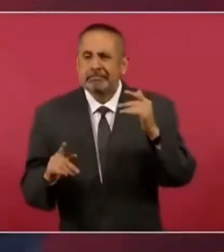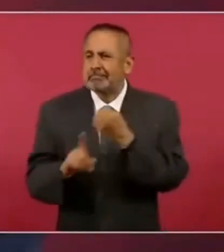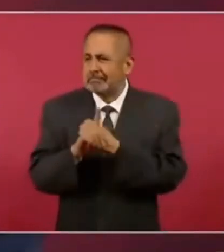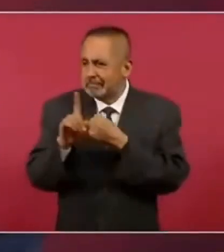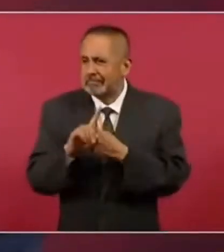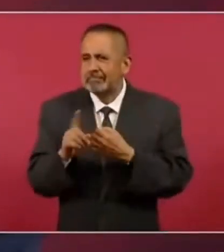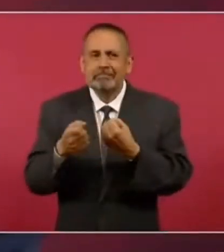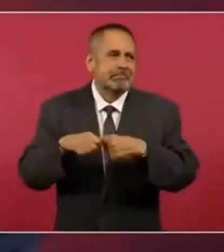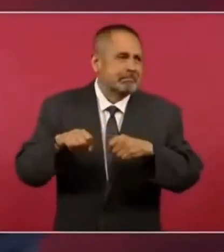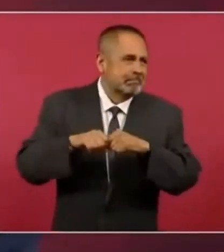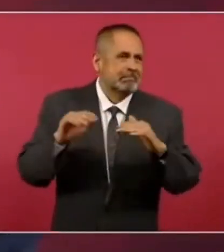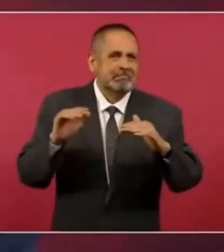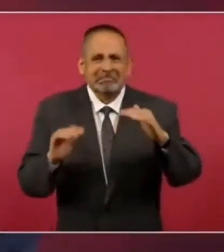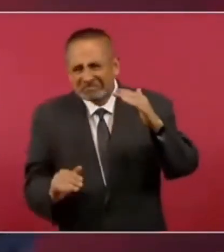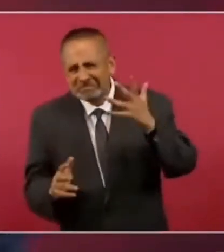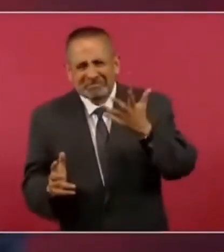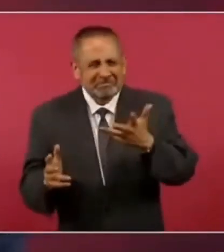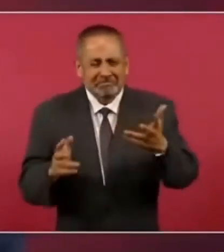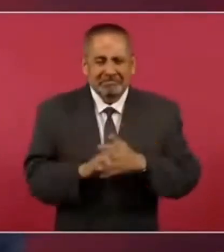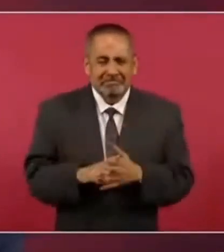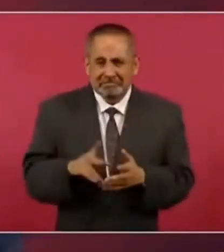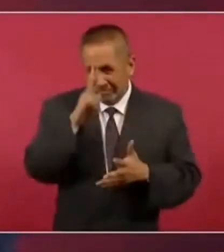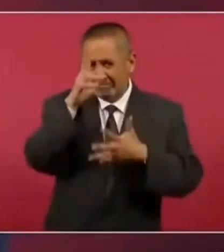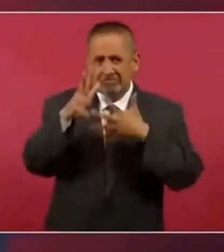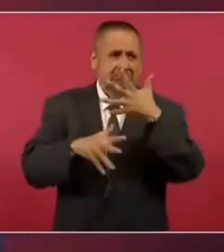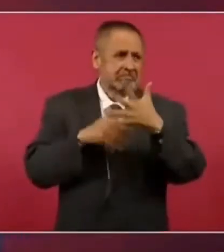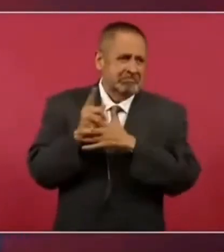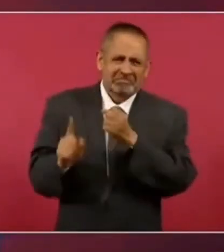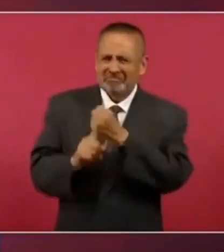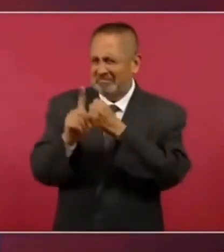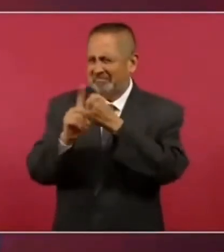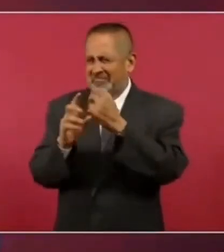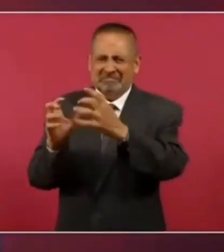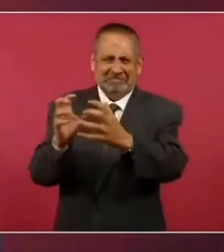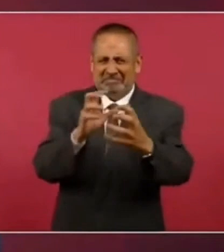social de la violencia